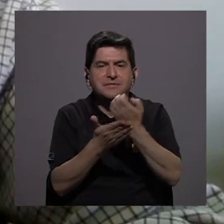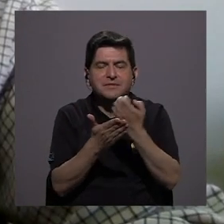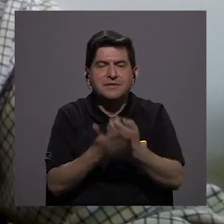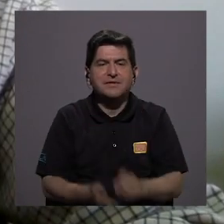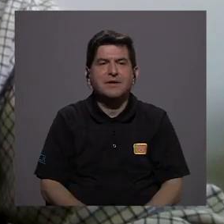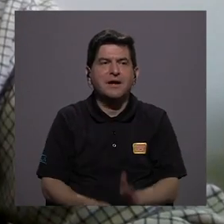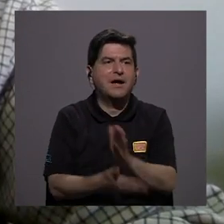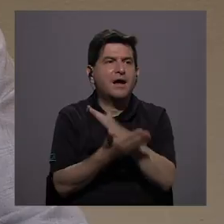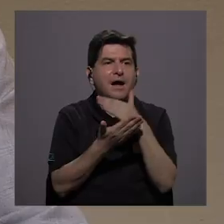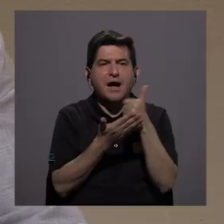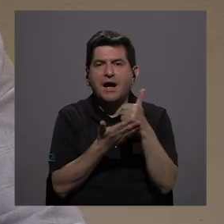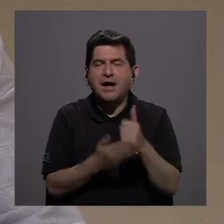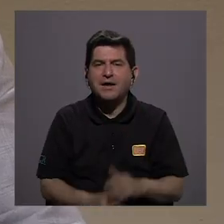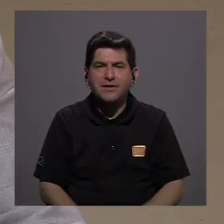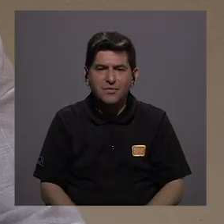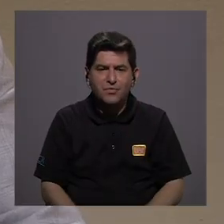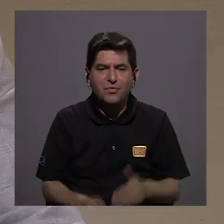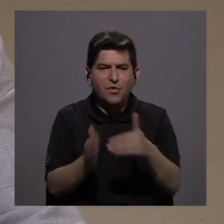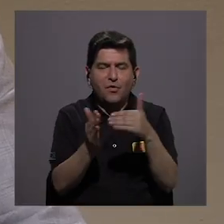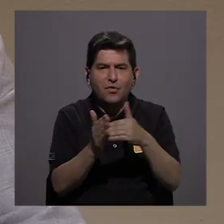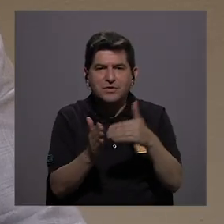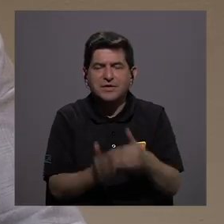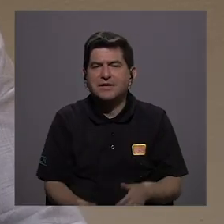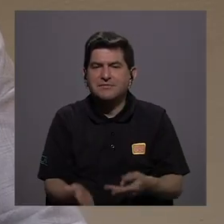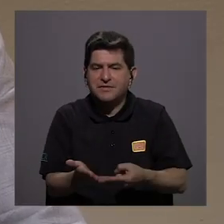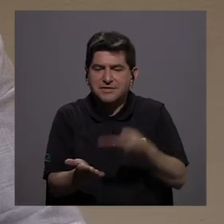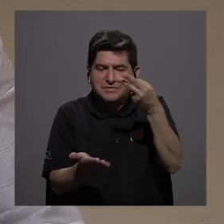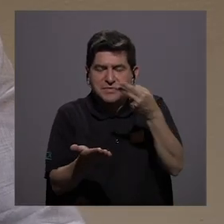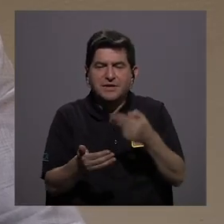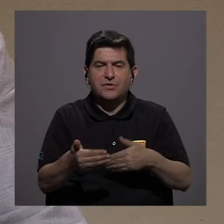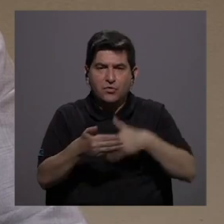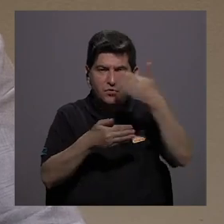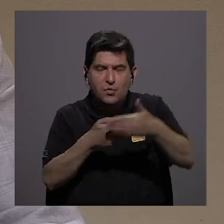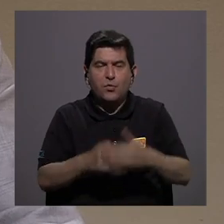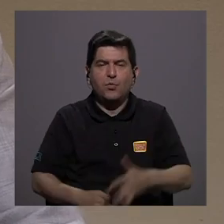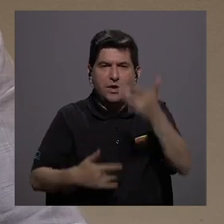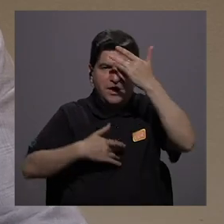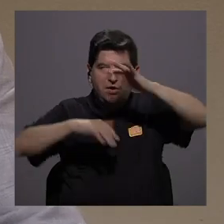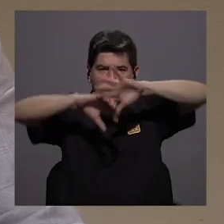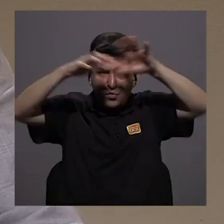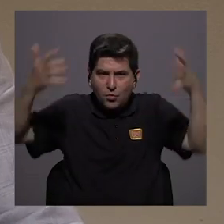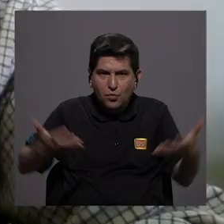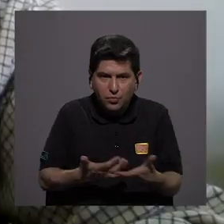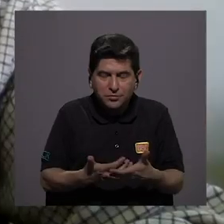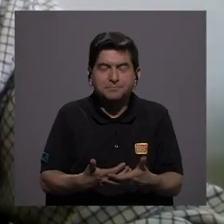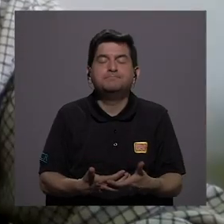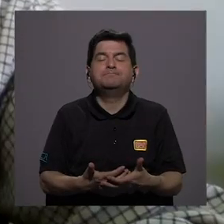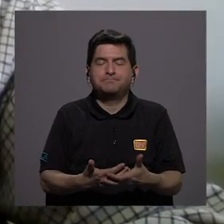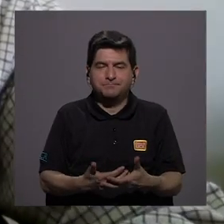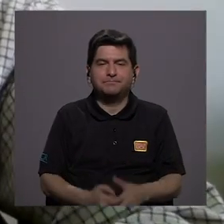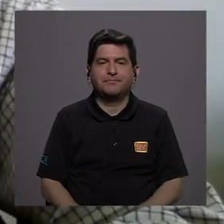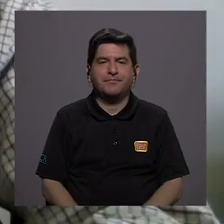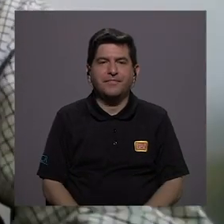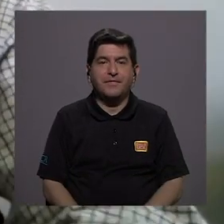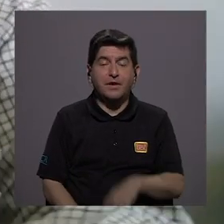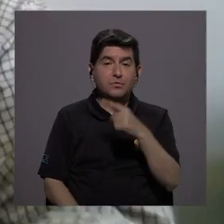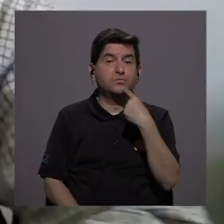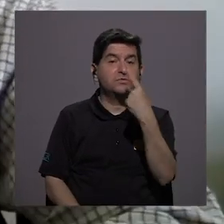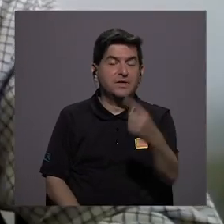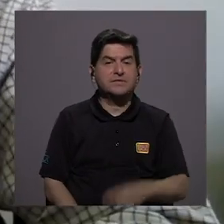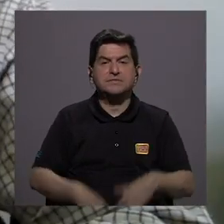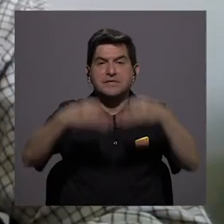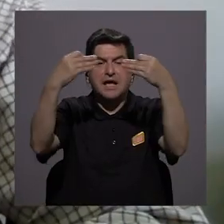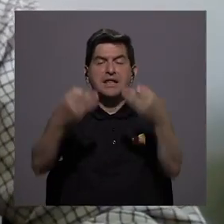de vista económico exista alguna reivindicación después de la pandemia? Bueno, ahora usted